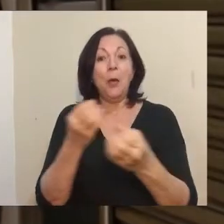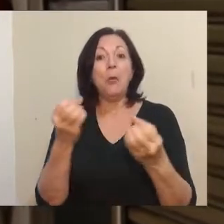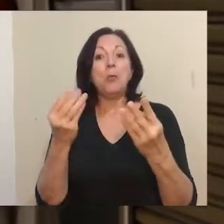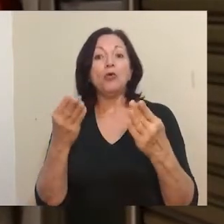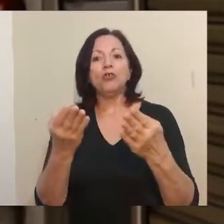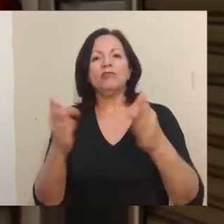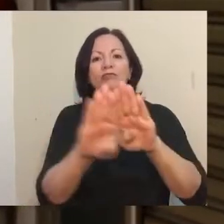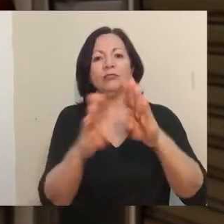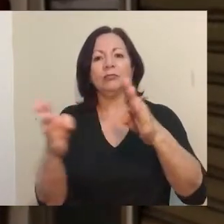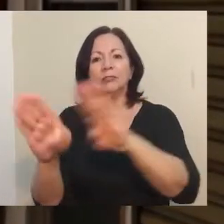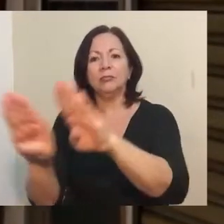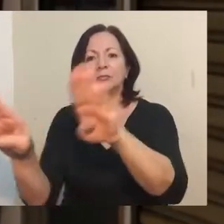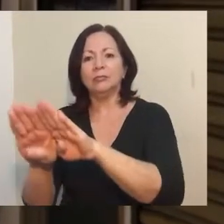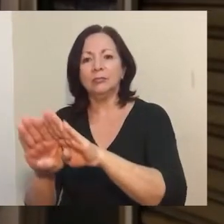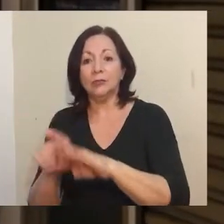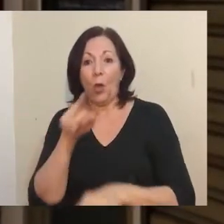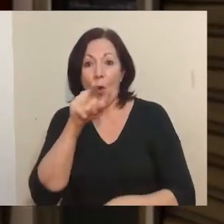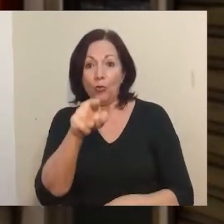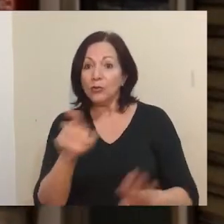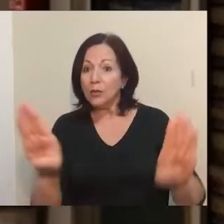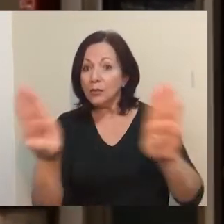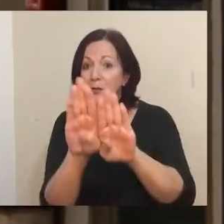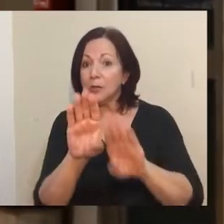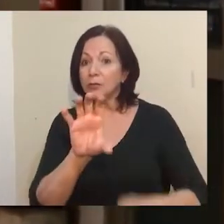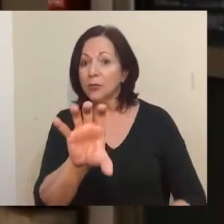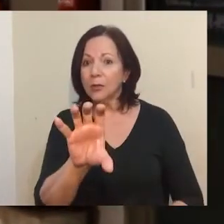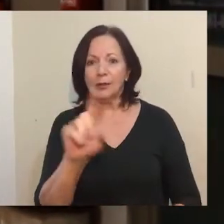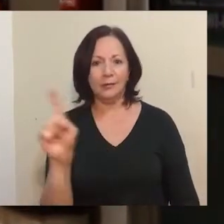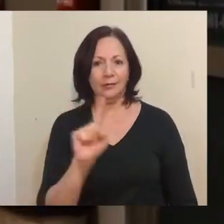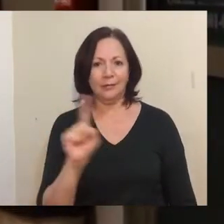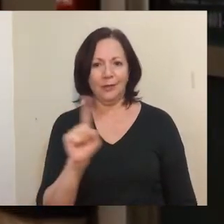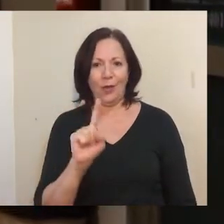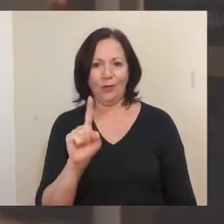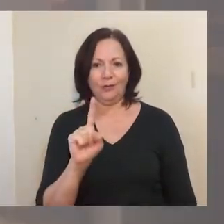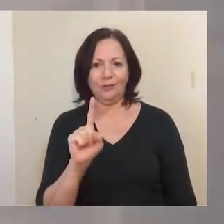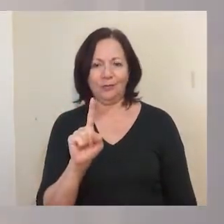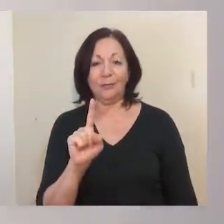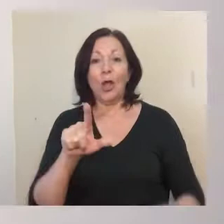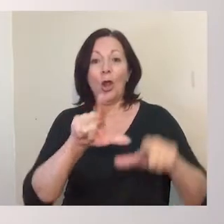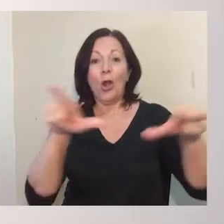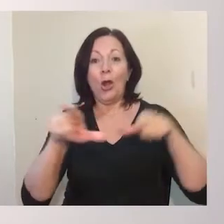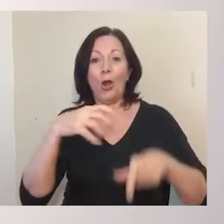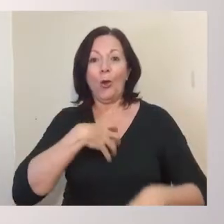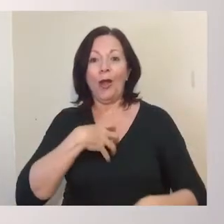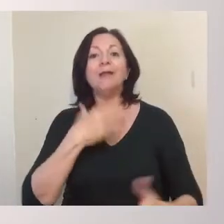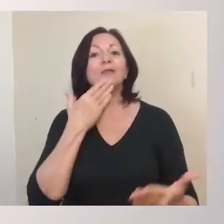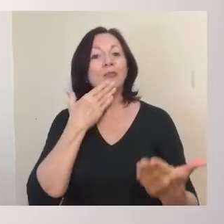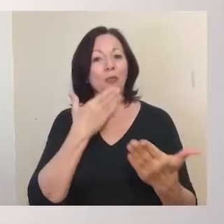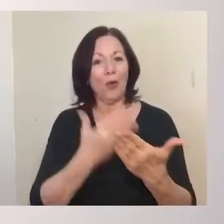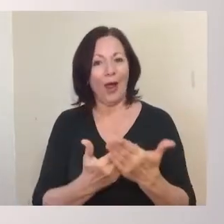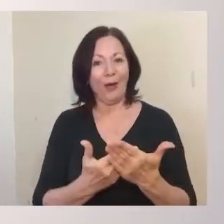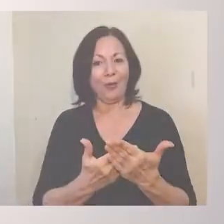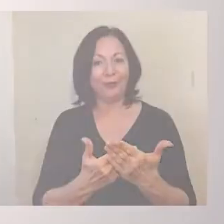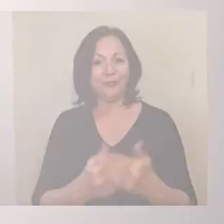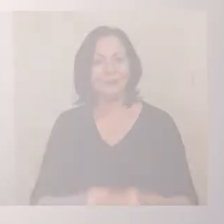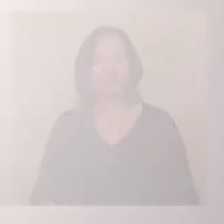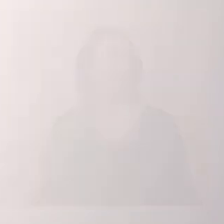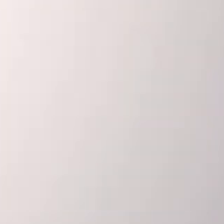Muchos han tenido que cerrar sus puertas. No nos cierres las tuyas. Lo local nos conviene.